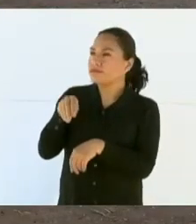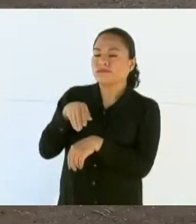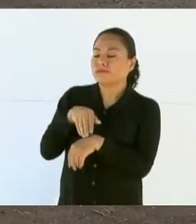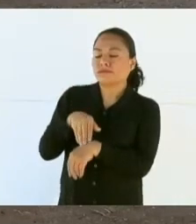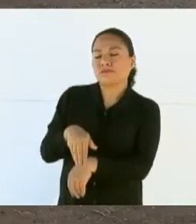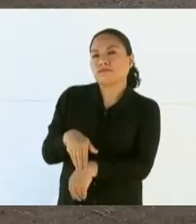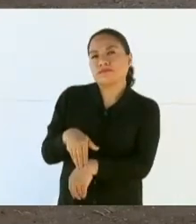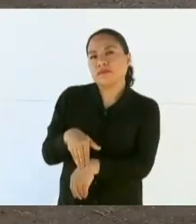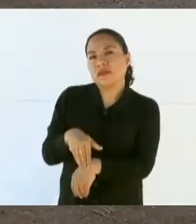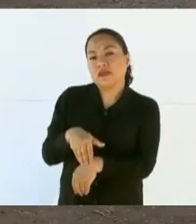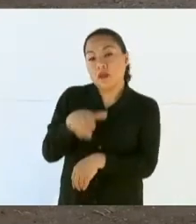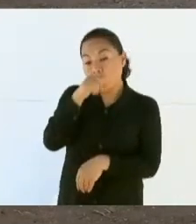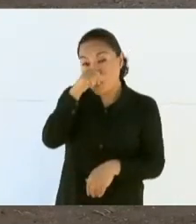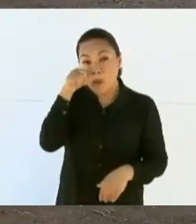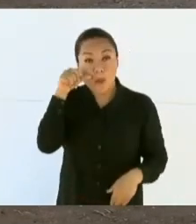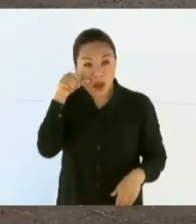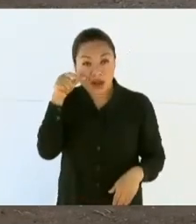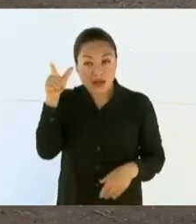Al final, el presidente Juárez